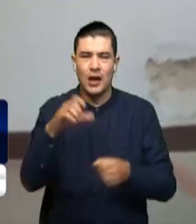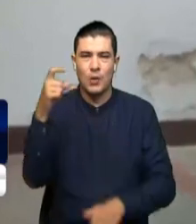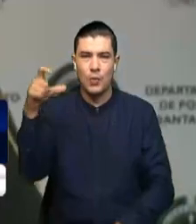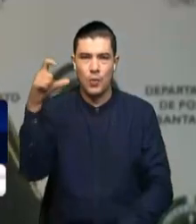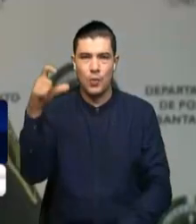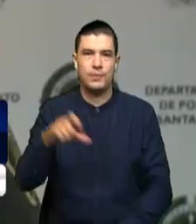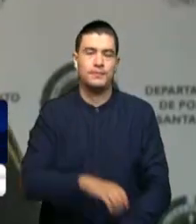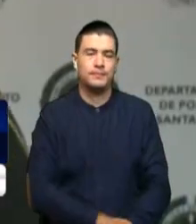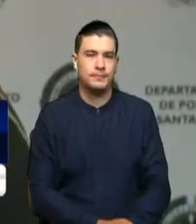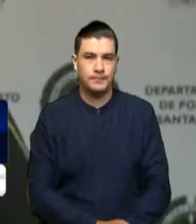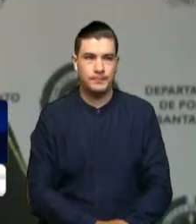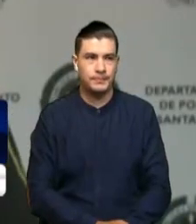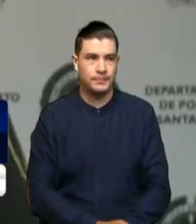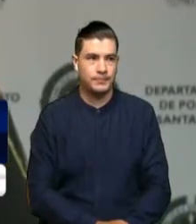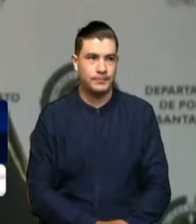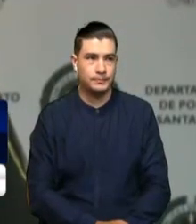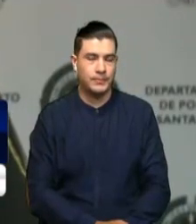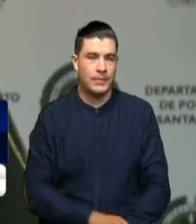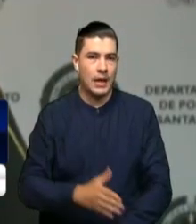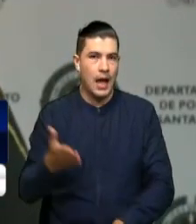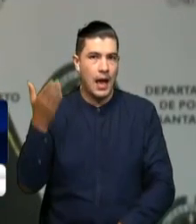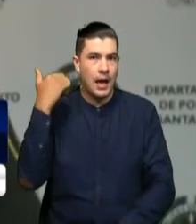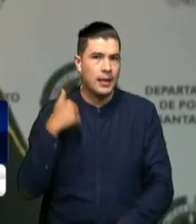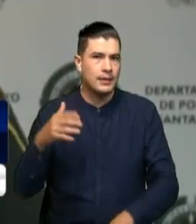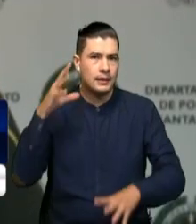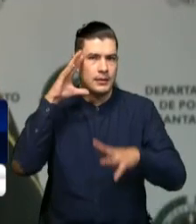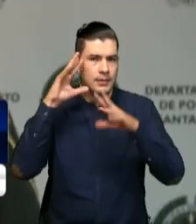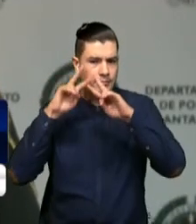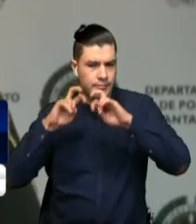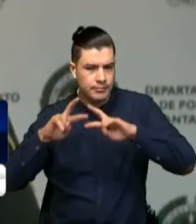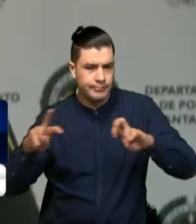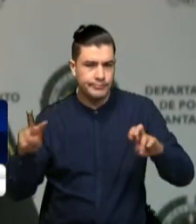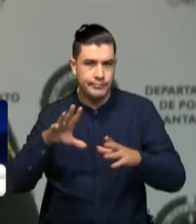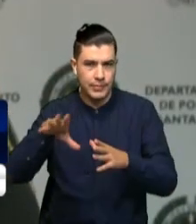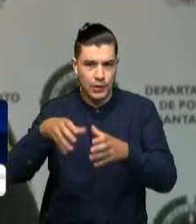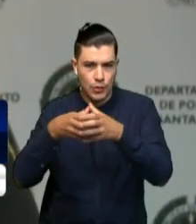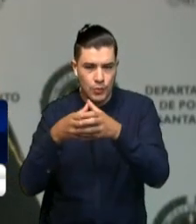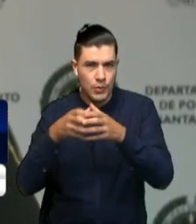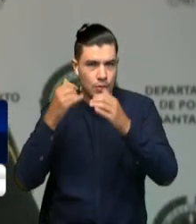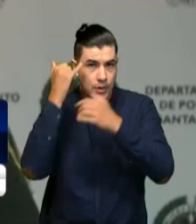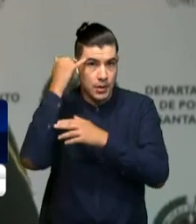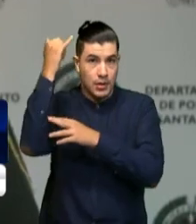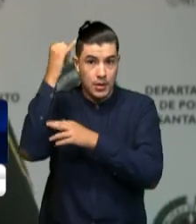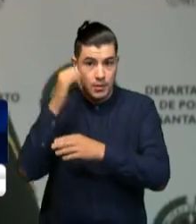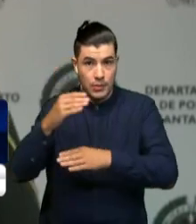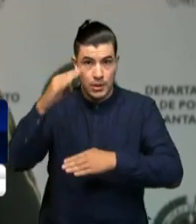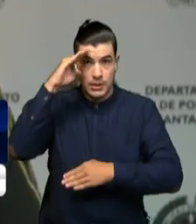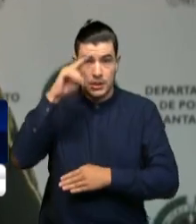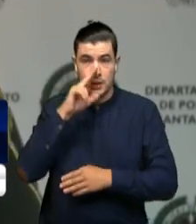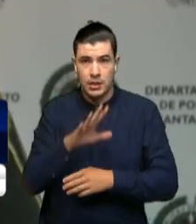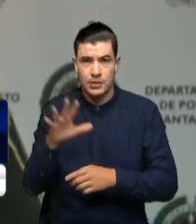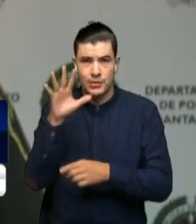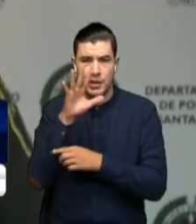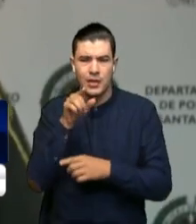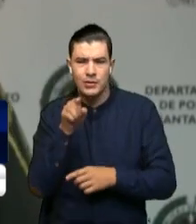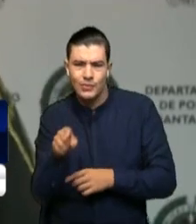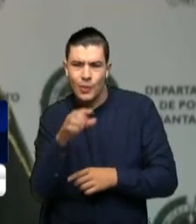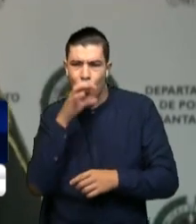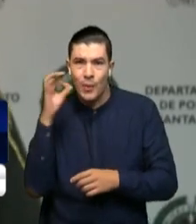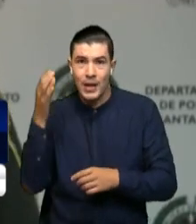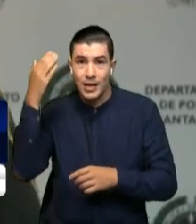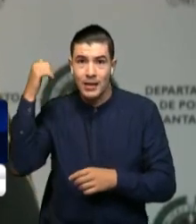de cúcuta de acuerdo con las investigaciones adelantadas por la unidad de inteligencia este sujeto llevaría aproximadamente